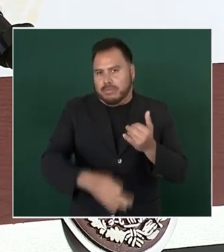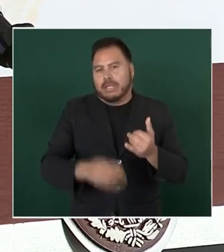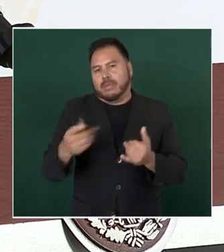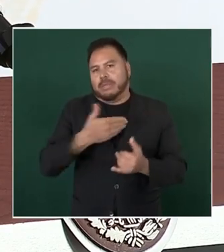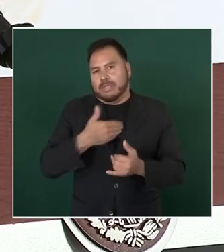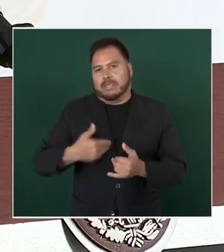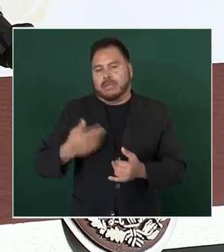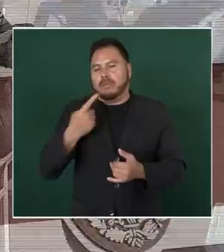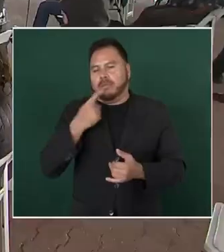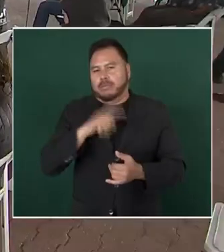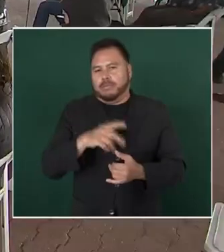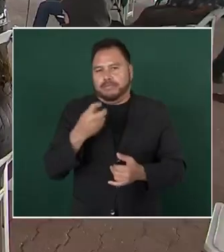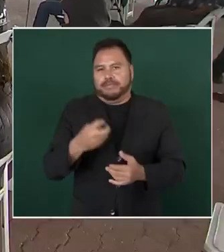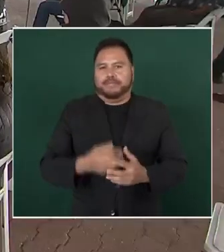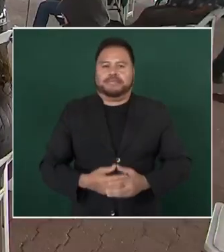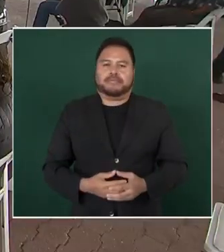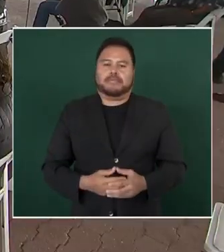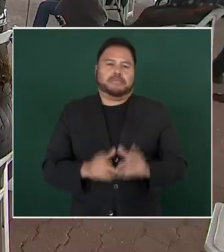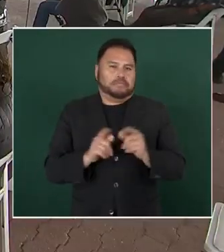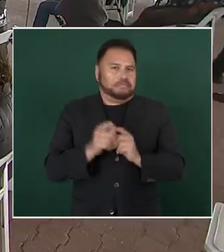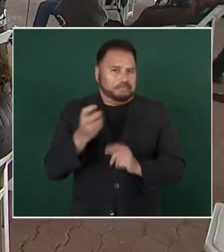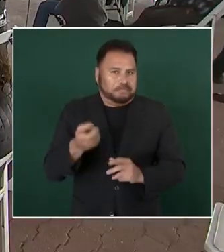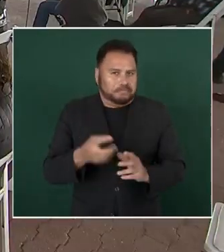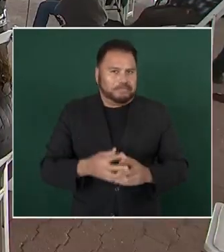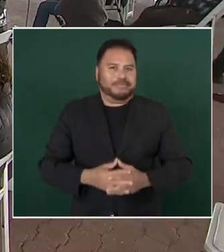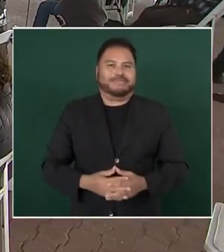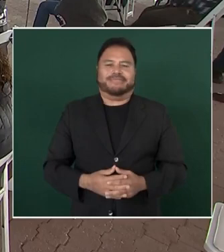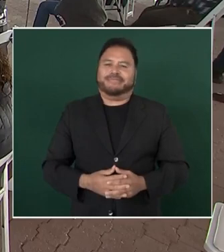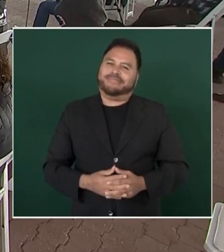ha dado esta instrucción. Eso sería.